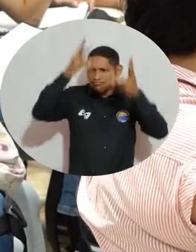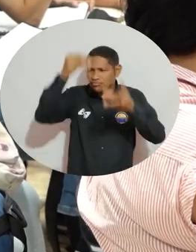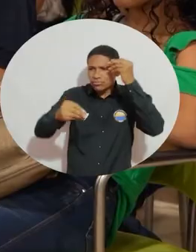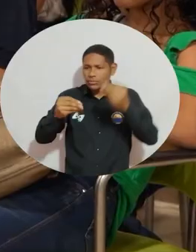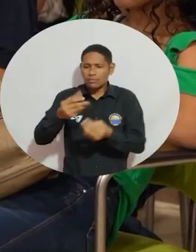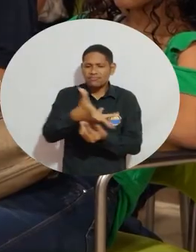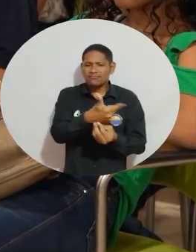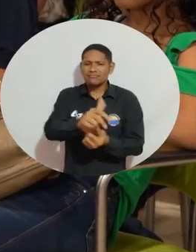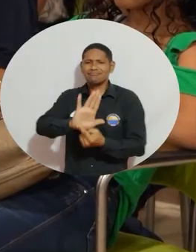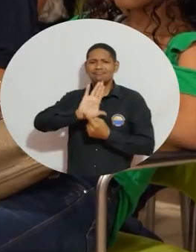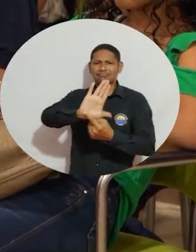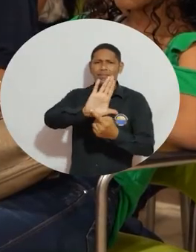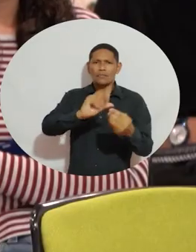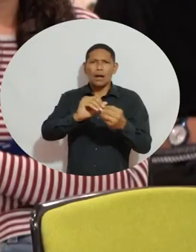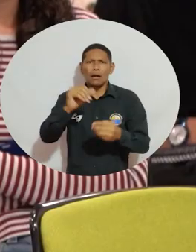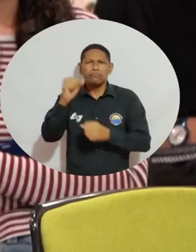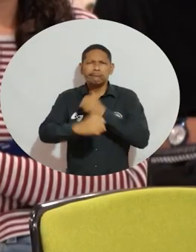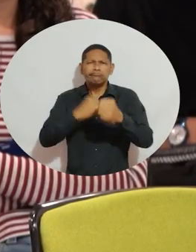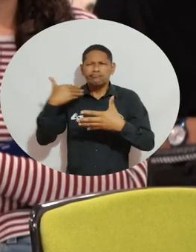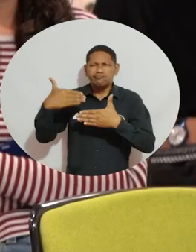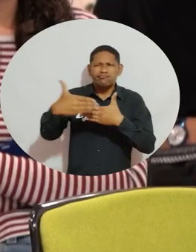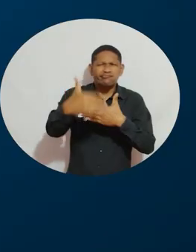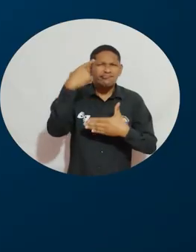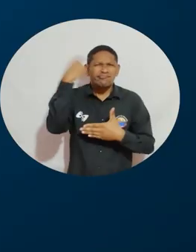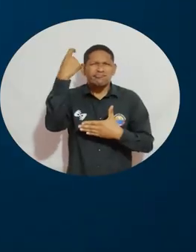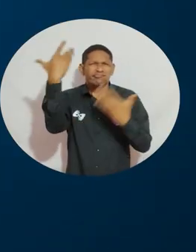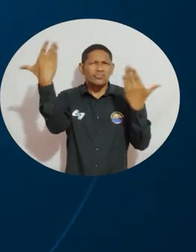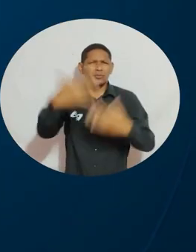mostrar expresiones artísticas y abordar los desafíos del área.